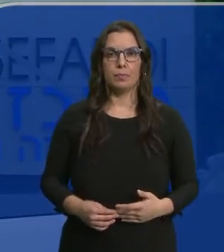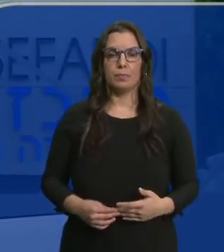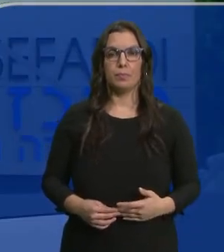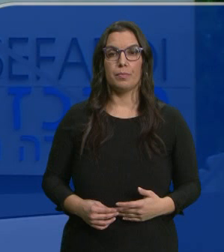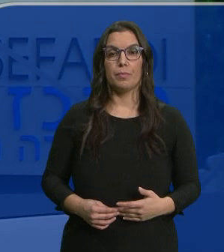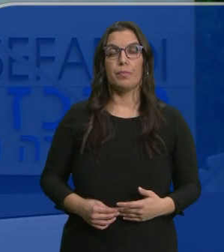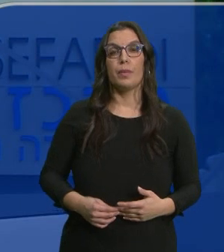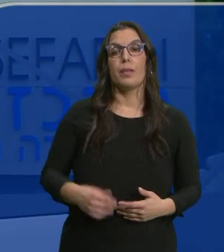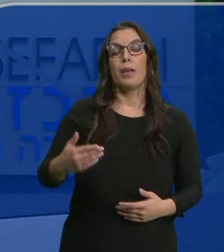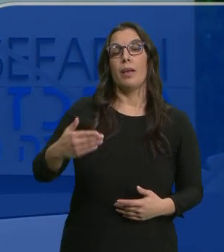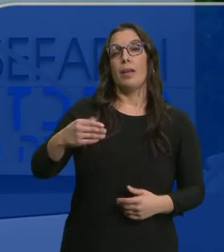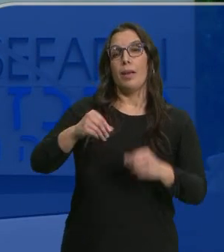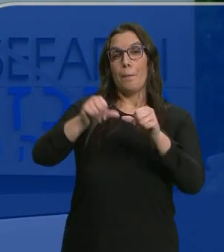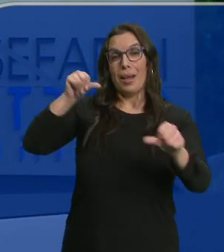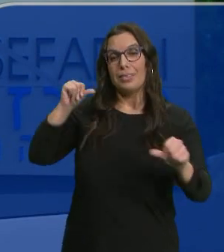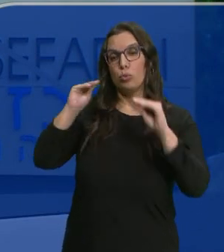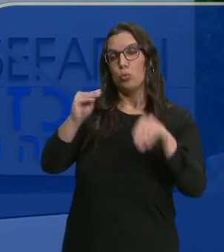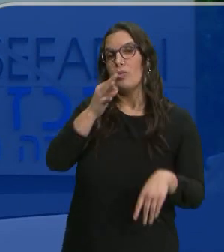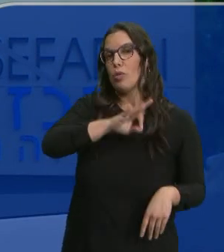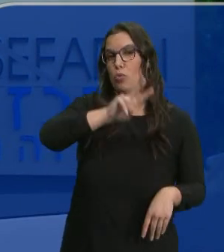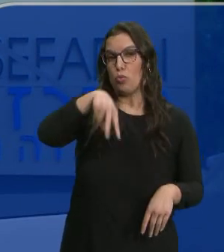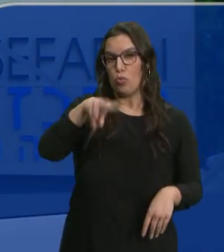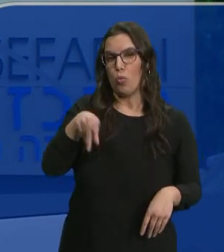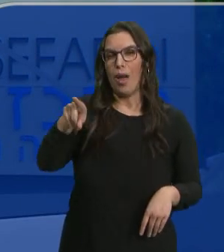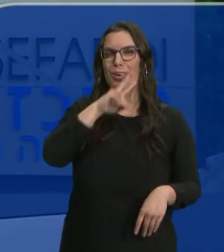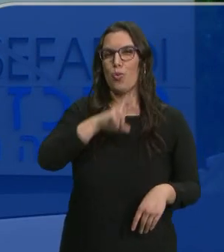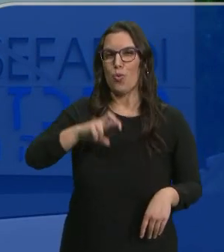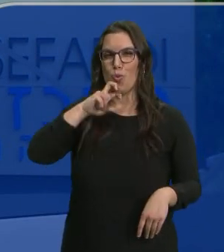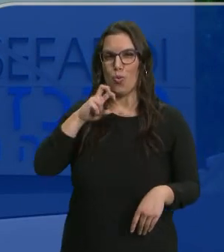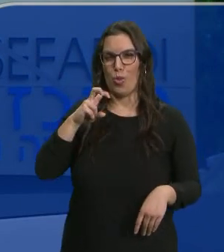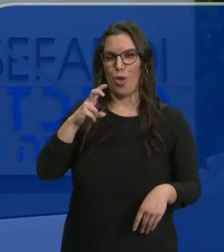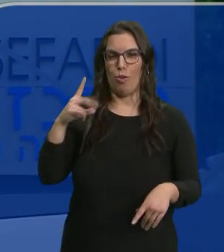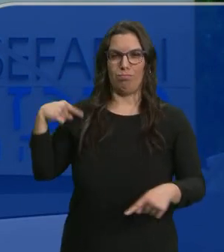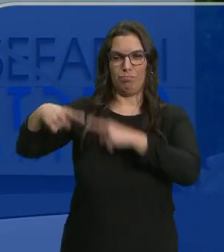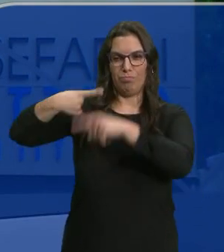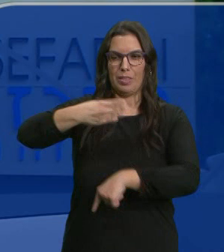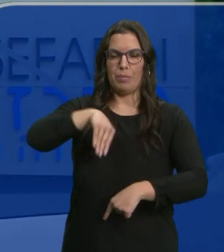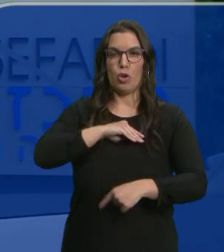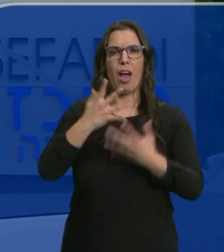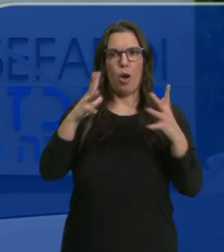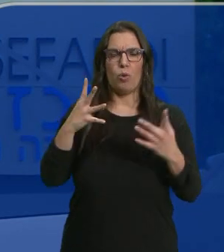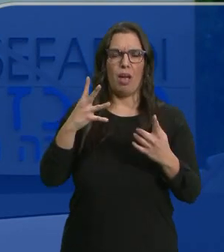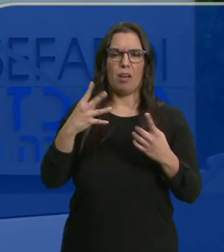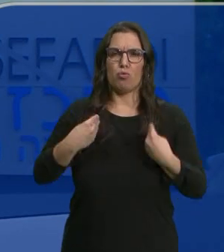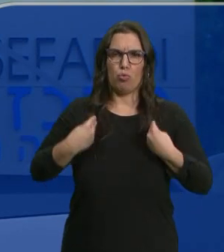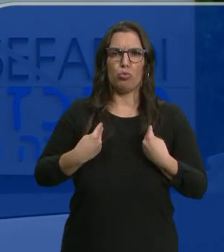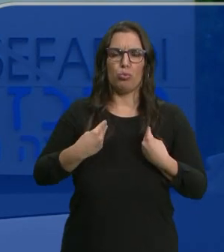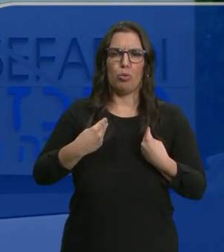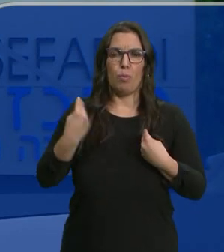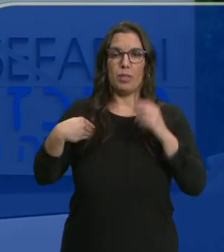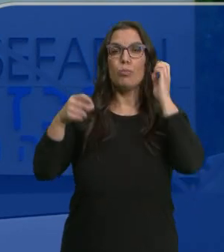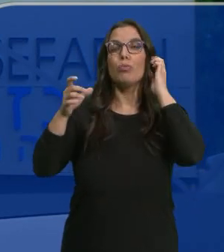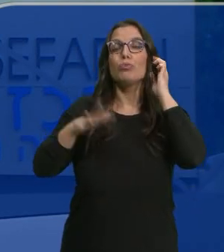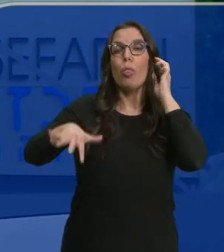Nunca ha renunciado a su pasado sefardí, aunque en los últimos tiempos le haya costado algún susto por parte de algunos intolerantes y violentos. Hablamos del